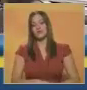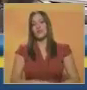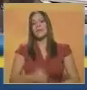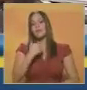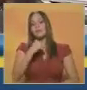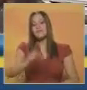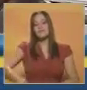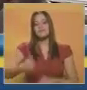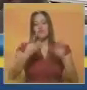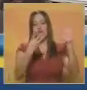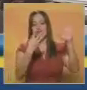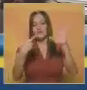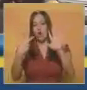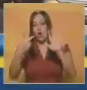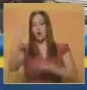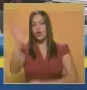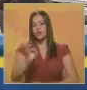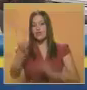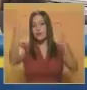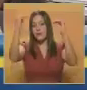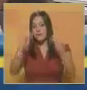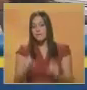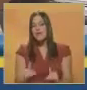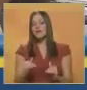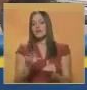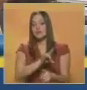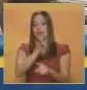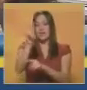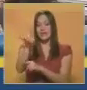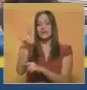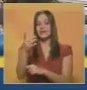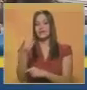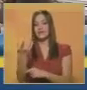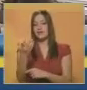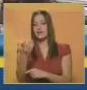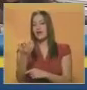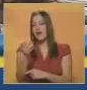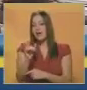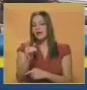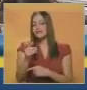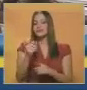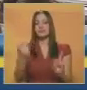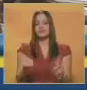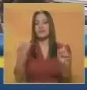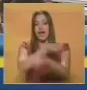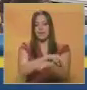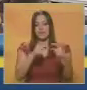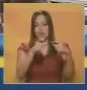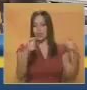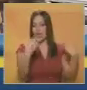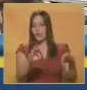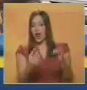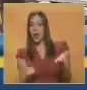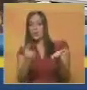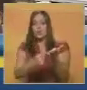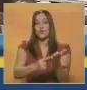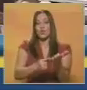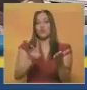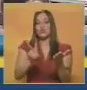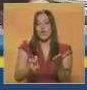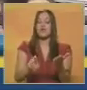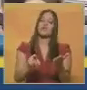del 98% en disminución del fraude cuando todos tengan la sustitución de la tarjeta con banda